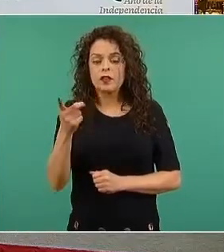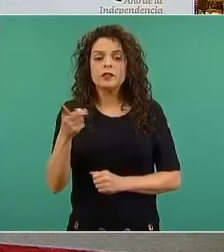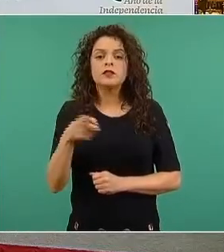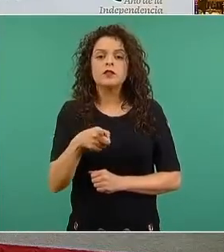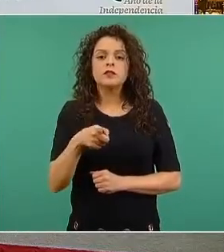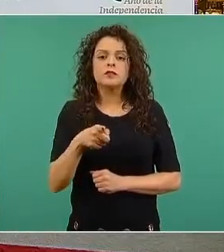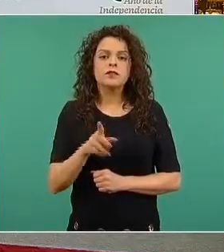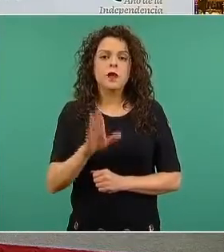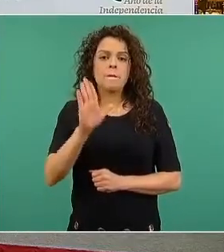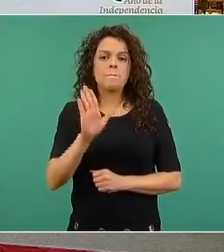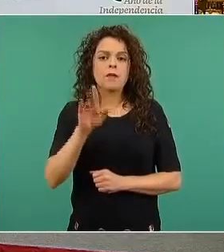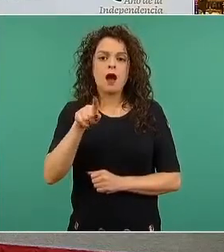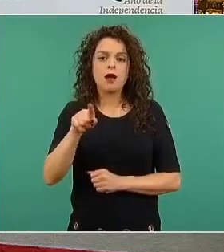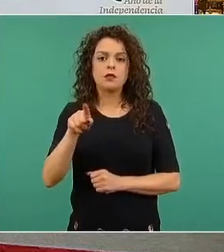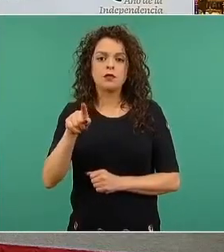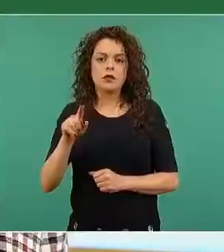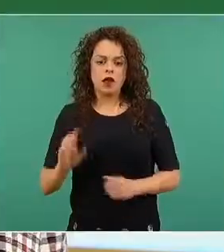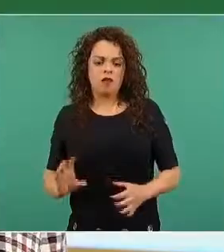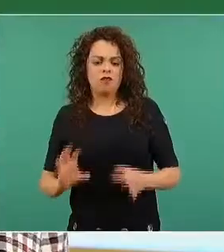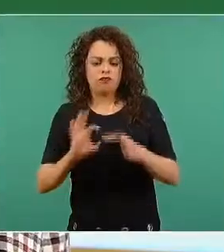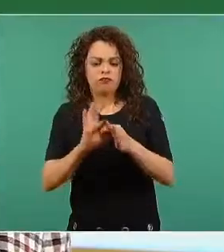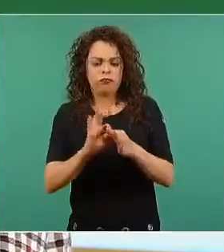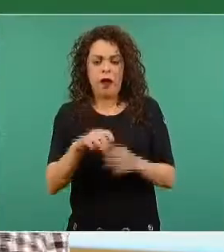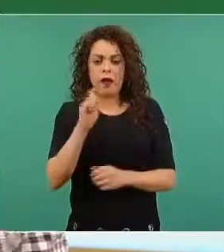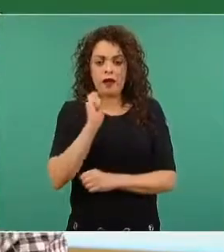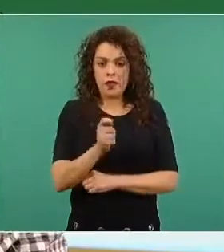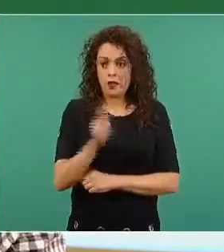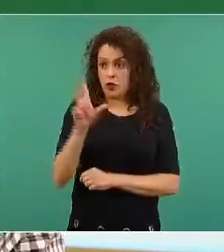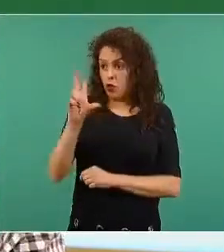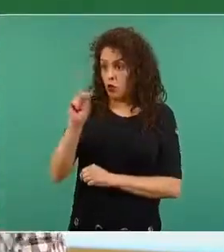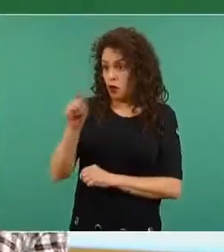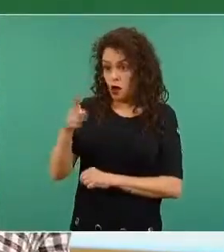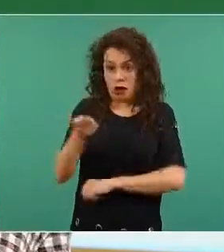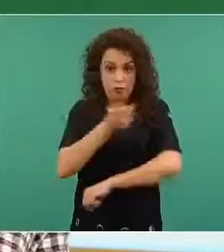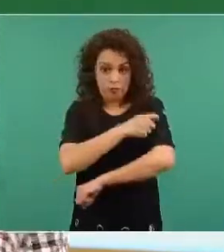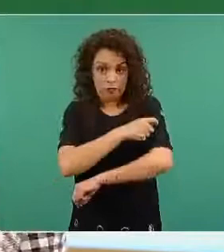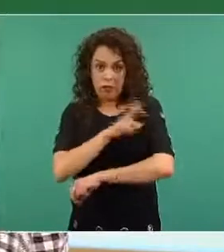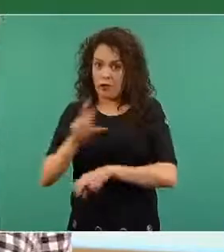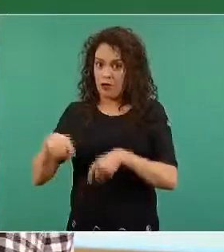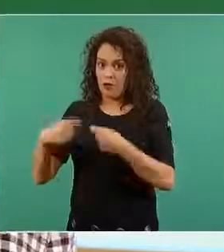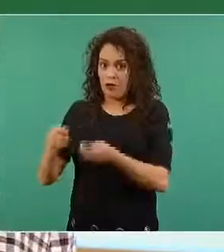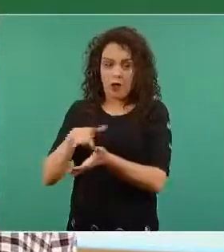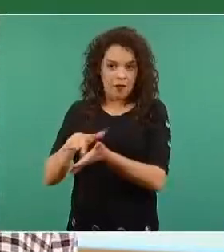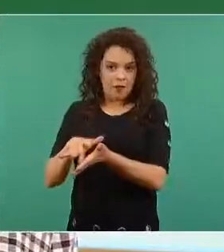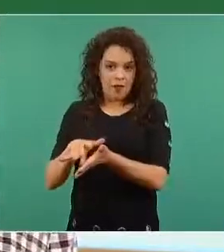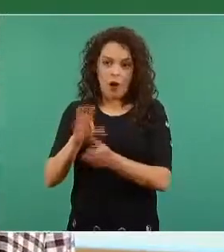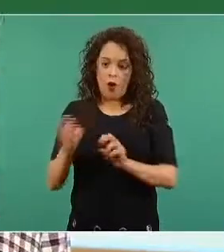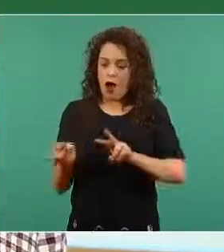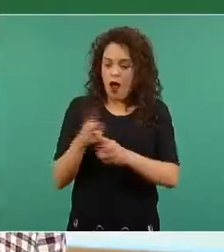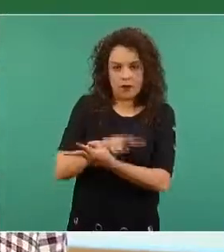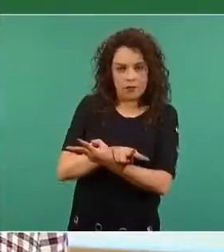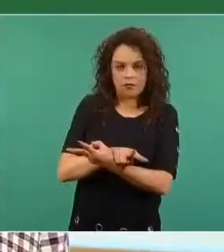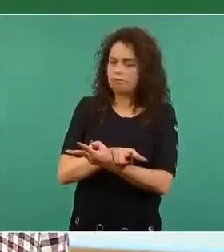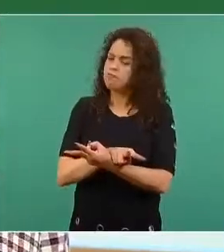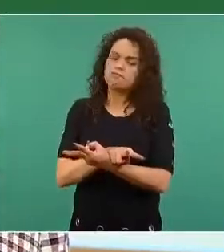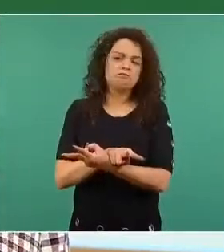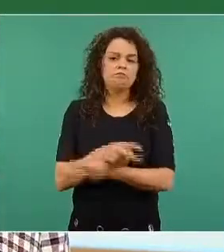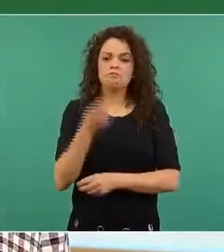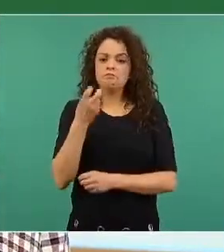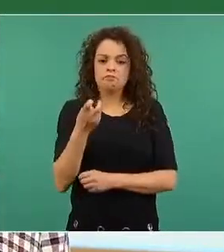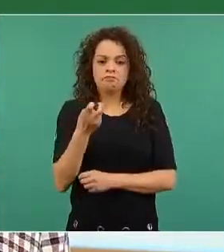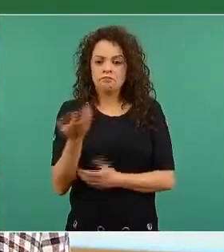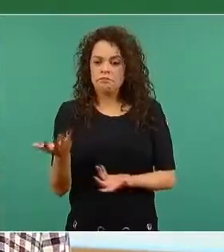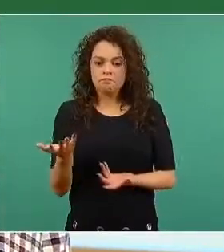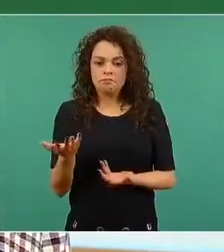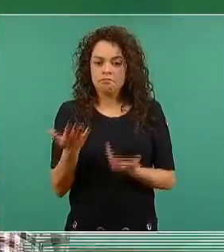relacionados con un condicionamiento potencial de la vacuna COVID o viceversa. Esto carece de mérito. Yo